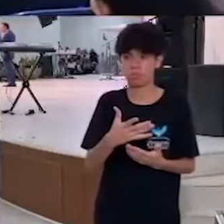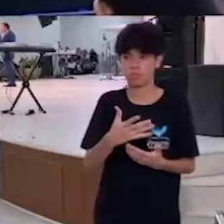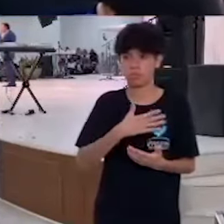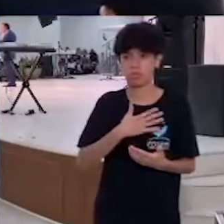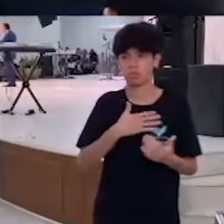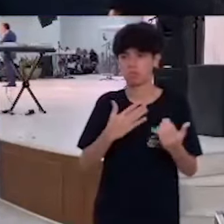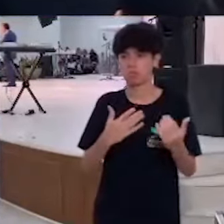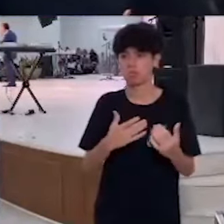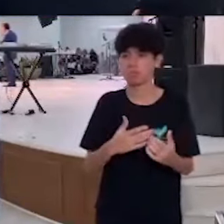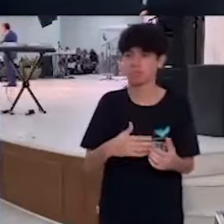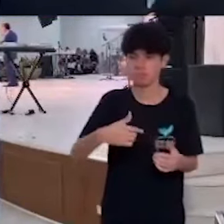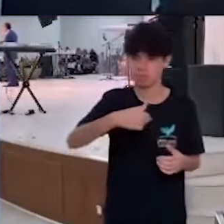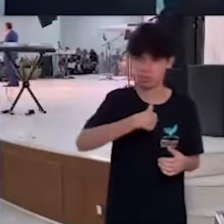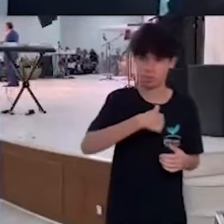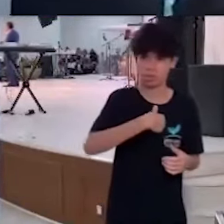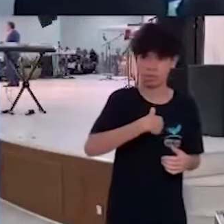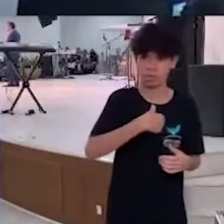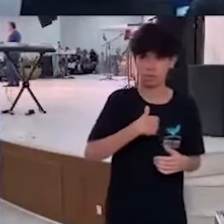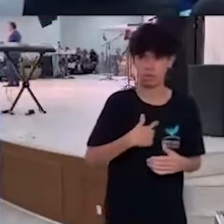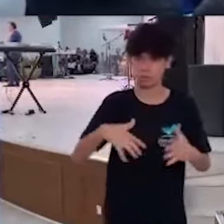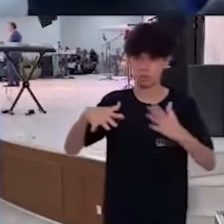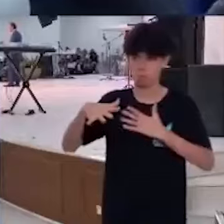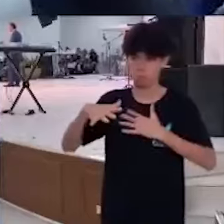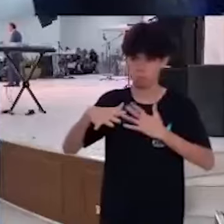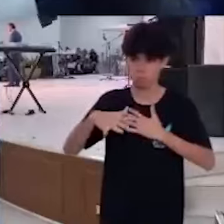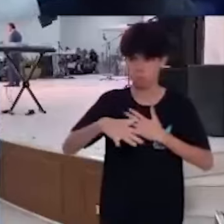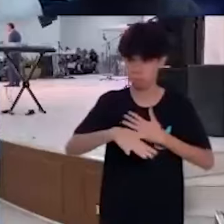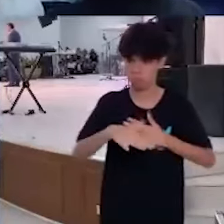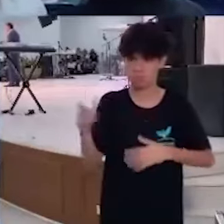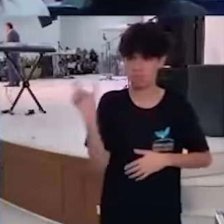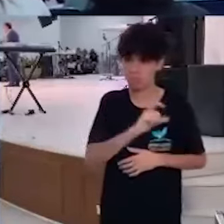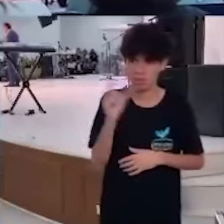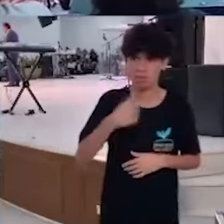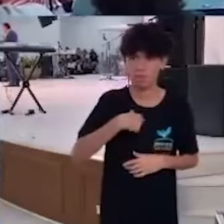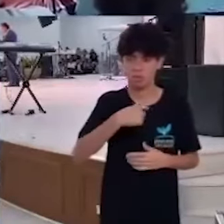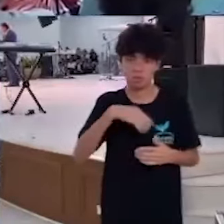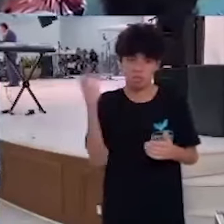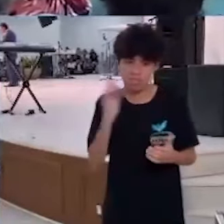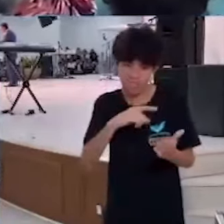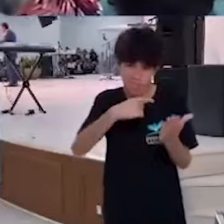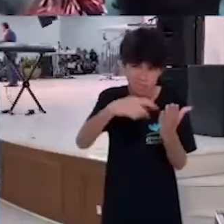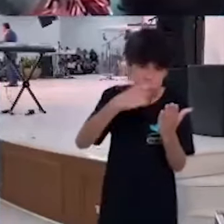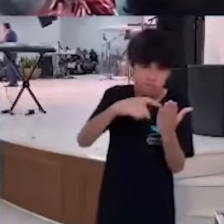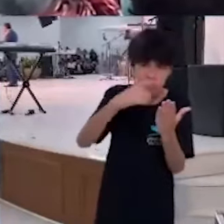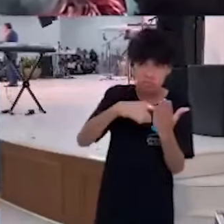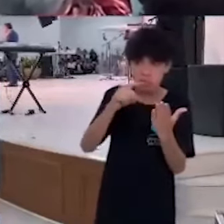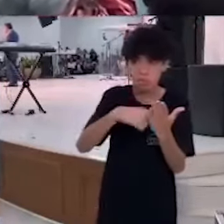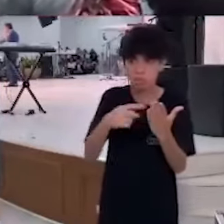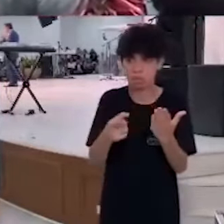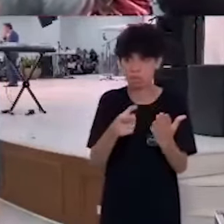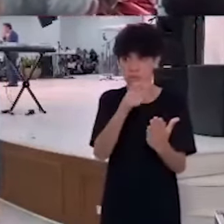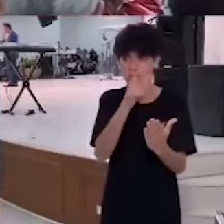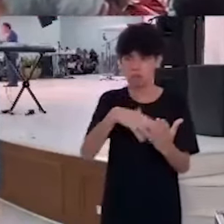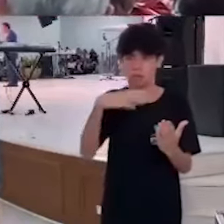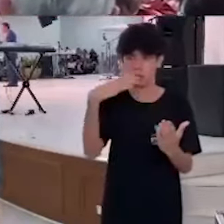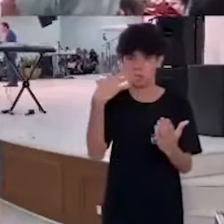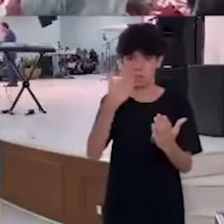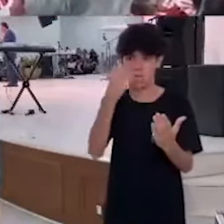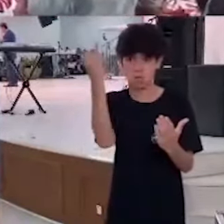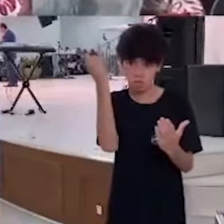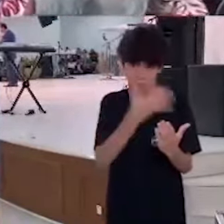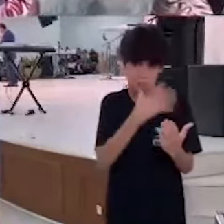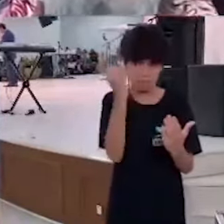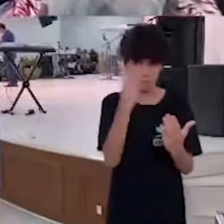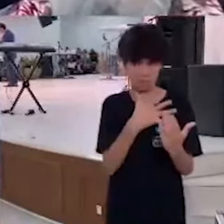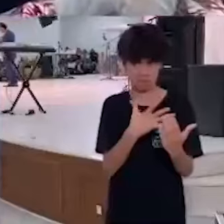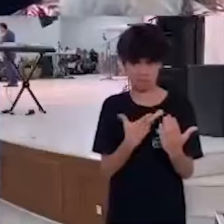con mis ojos. Cuando yo esté en el teléfono celular y me aparezca una imagen por ahí, yo le voy a apachurrar los tres puntitos donde